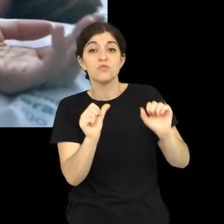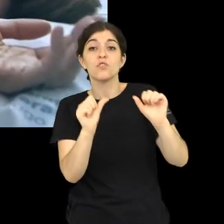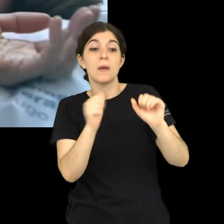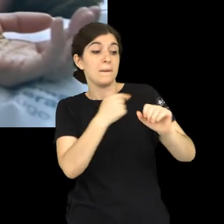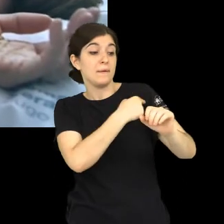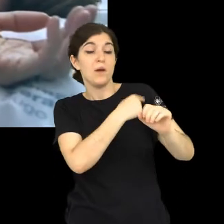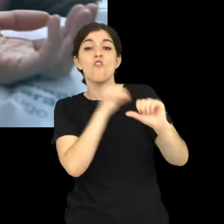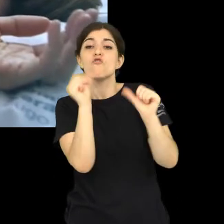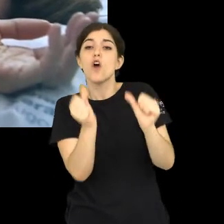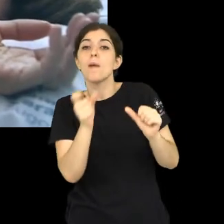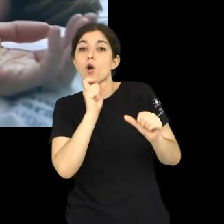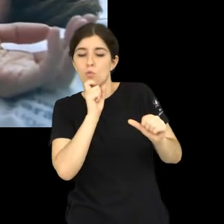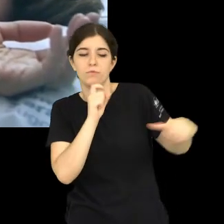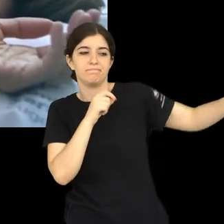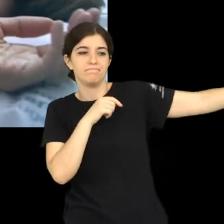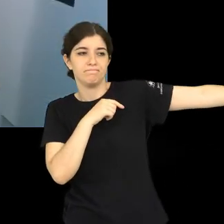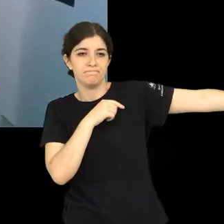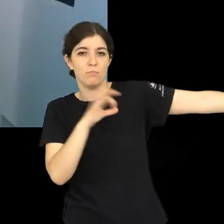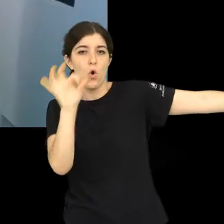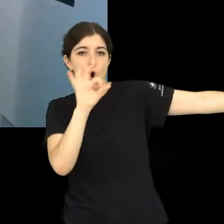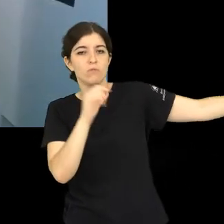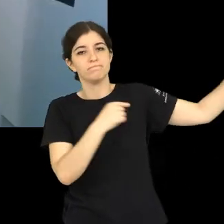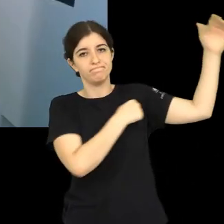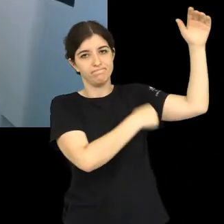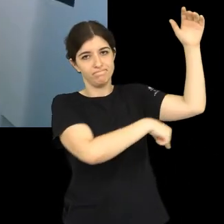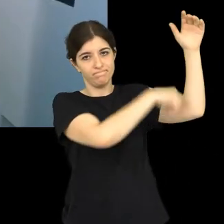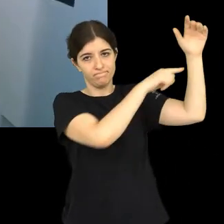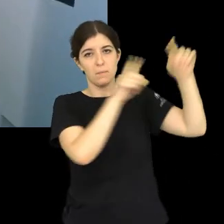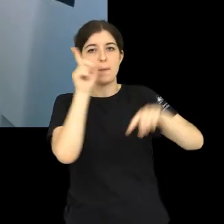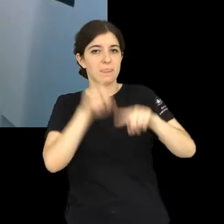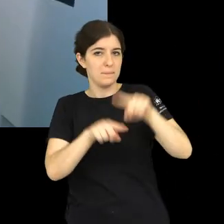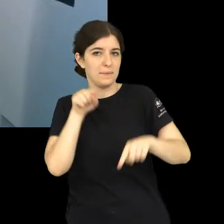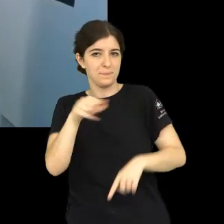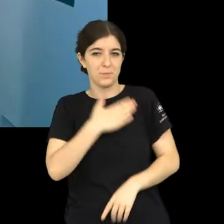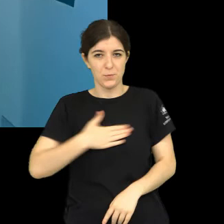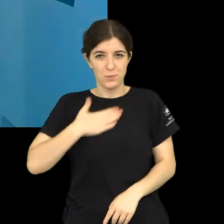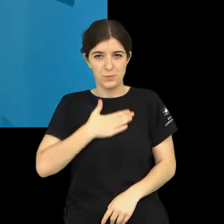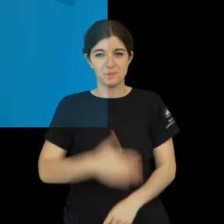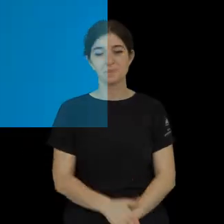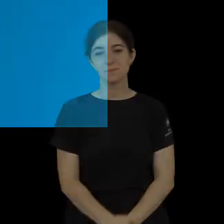posición o así doblado, en el que el paciente esté más cómodo si no lo puede decir.